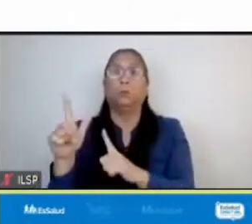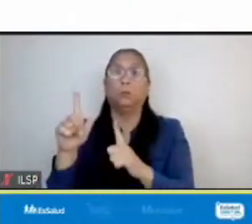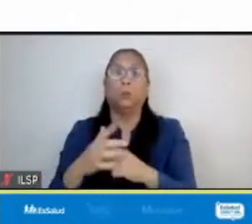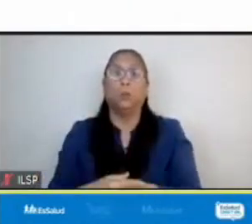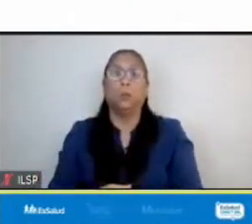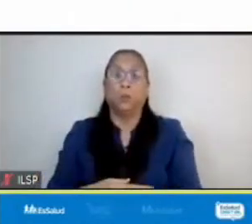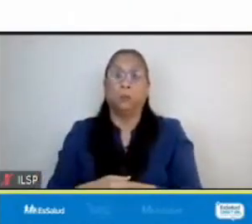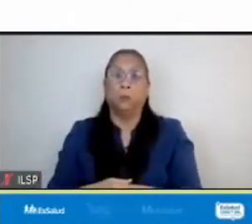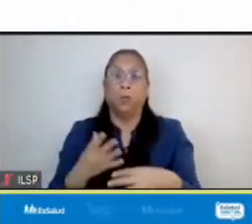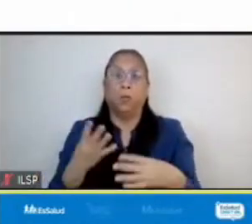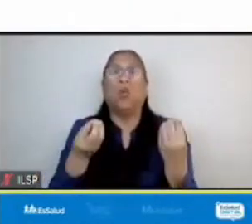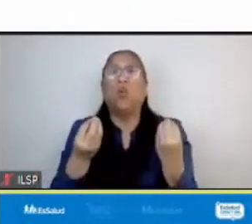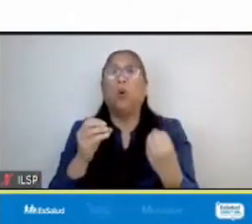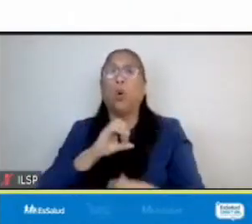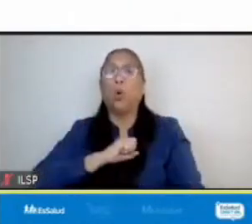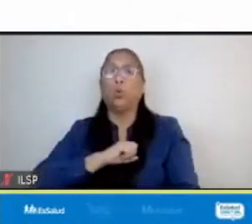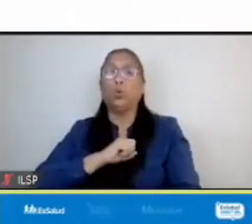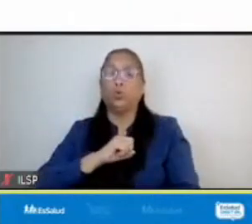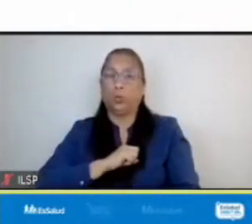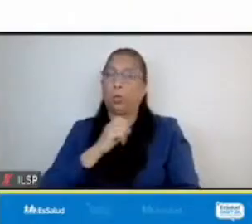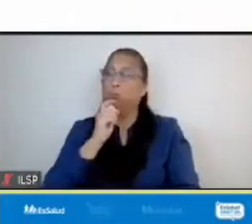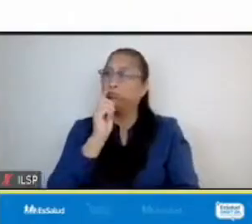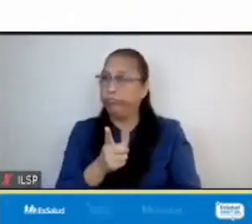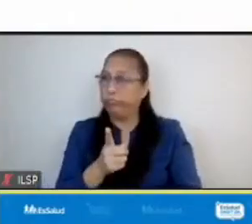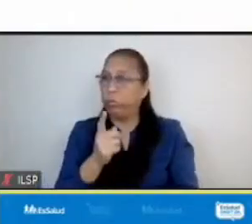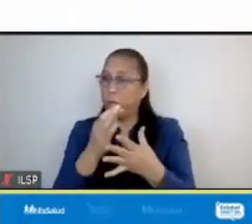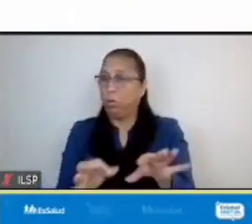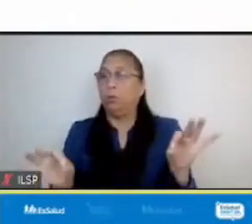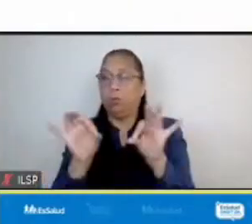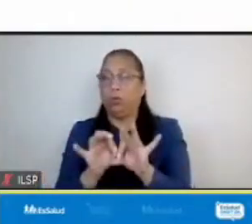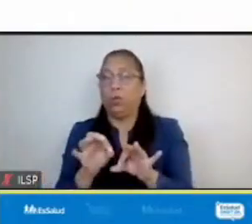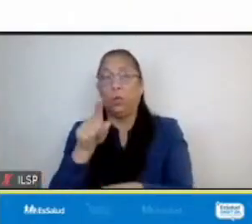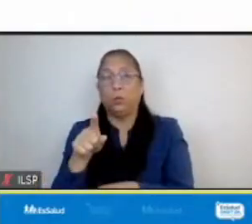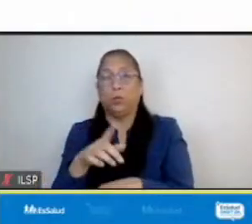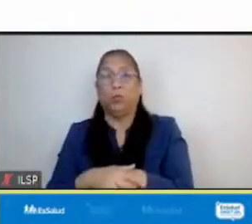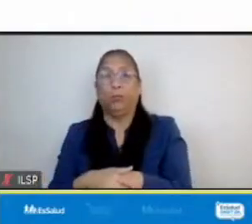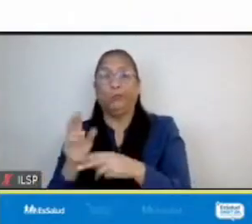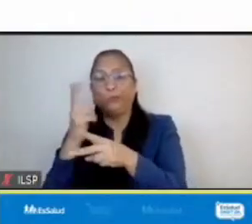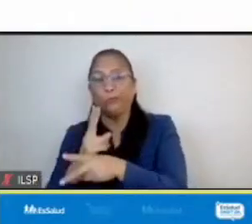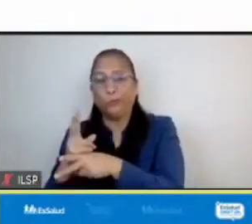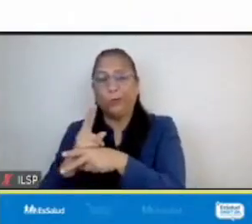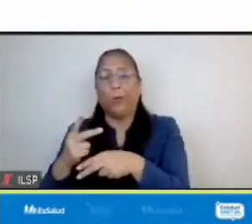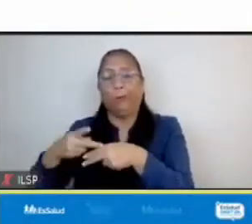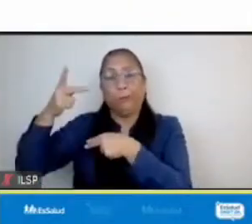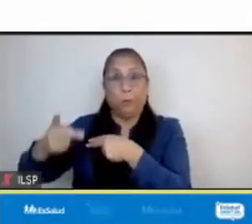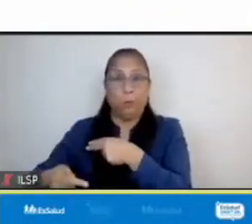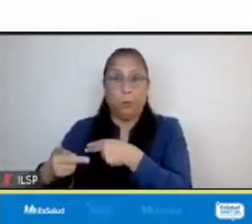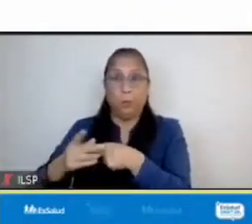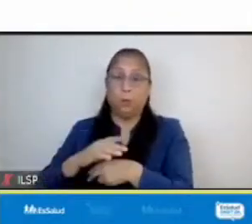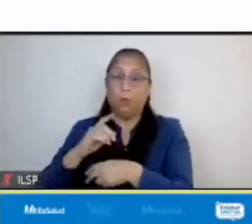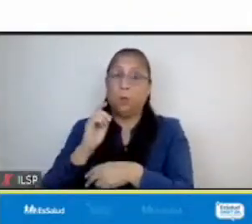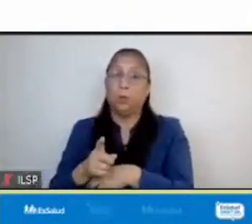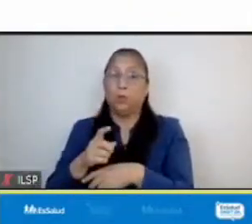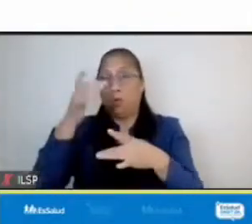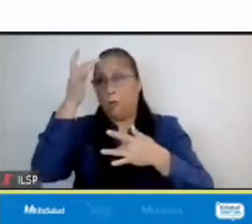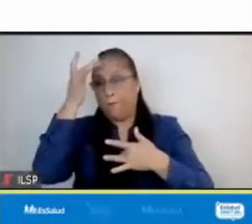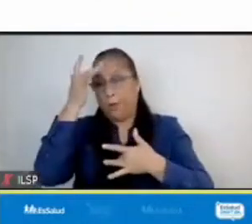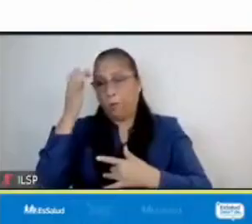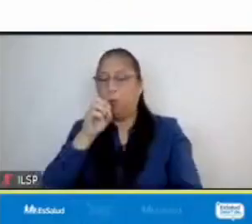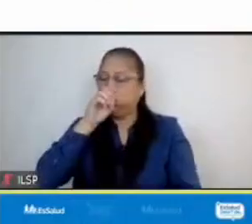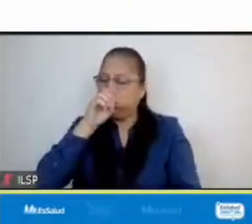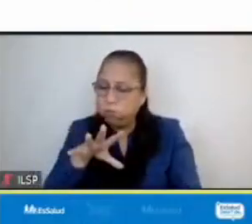Y cómo toser, es muy importante. Si uno, por consideración al prójimo, si uno está enfermo, va a estornudar, va a